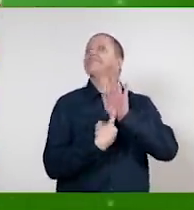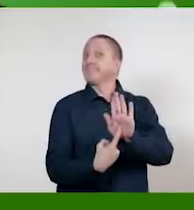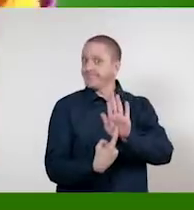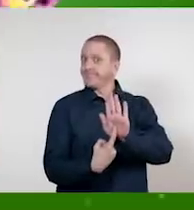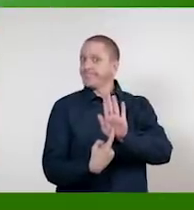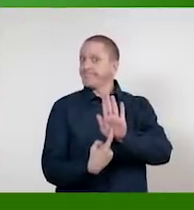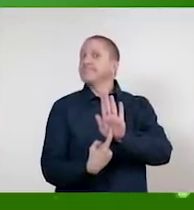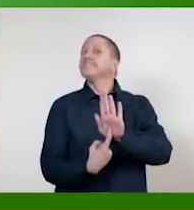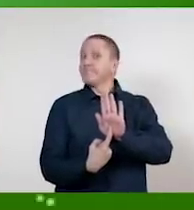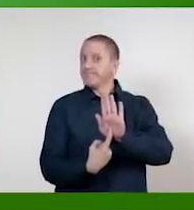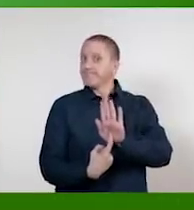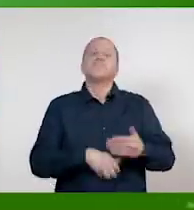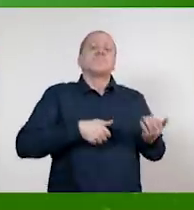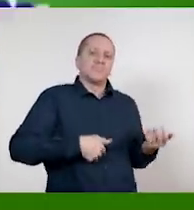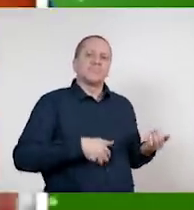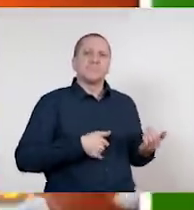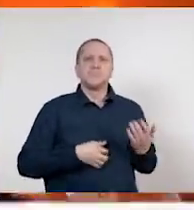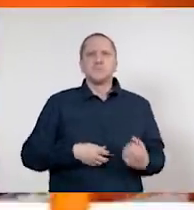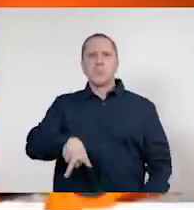identificarnos.